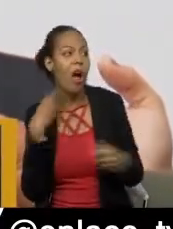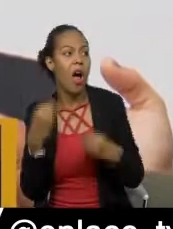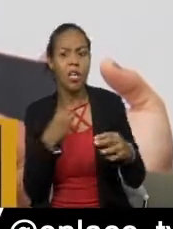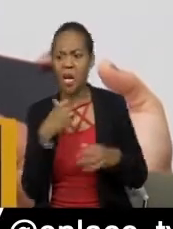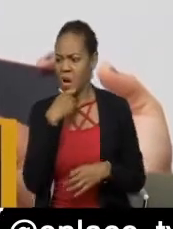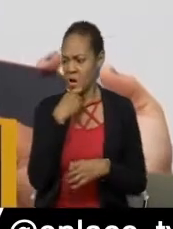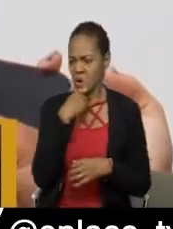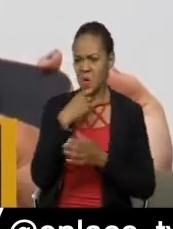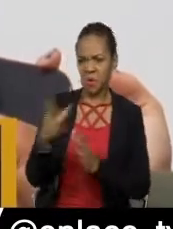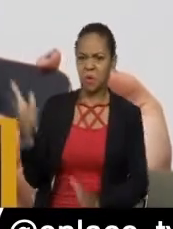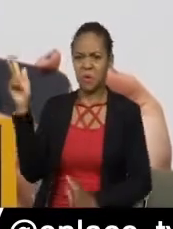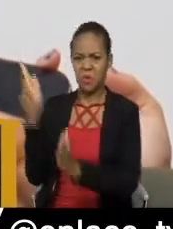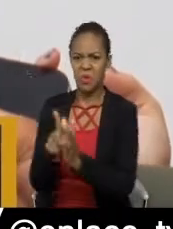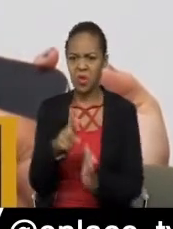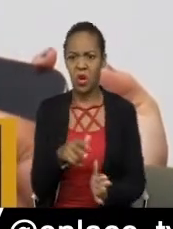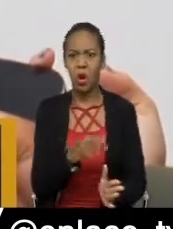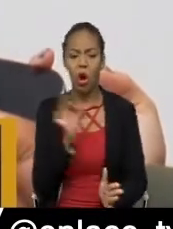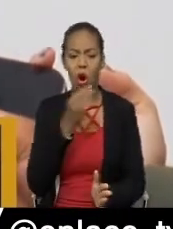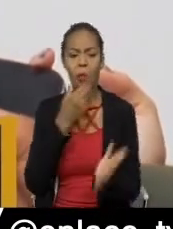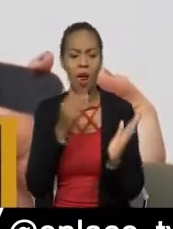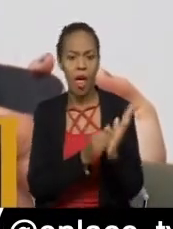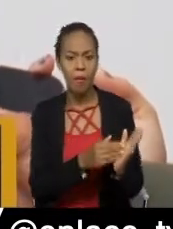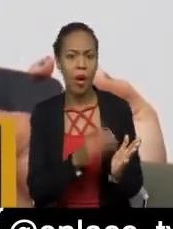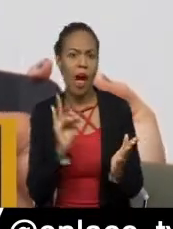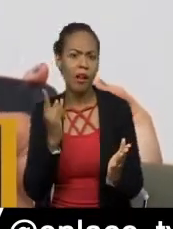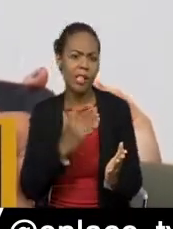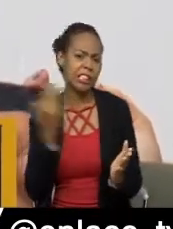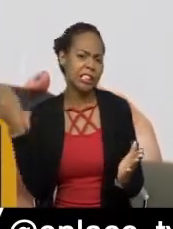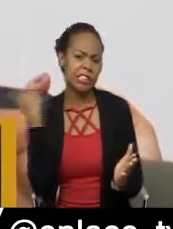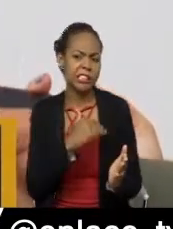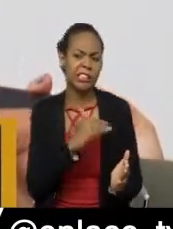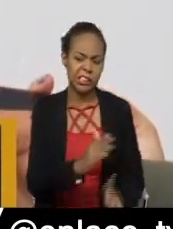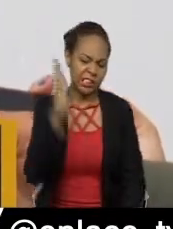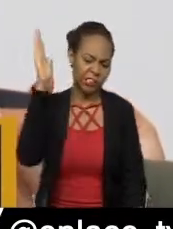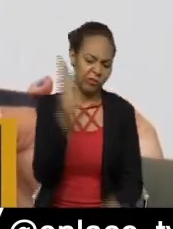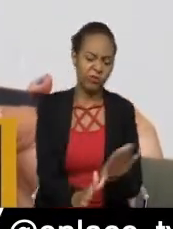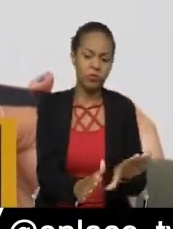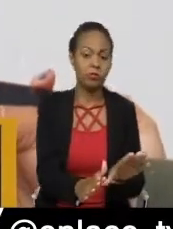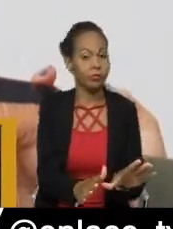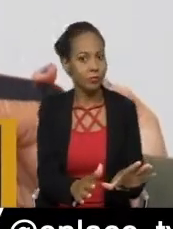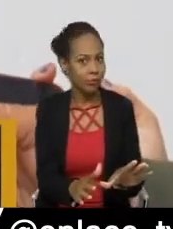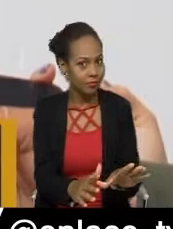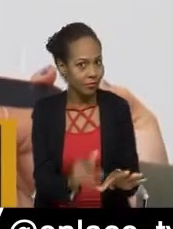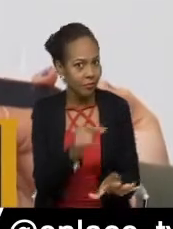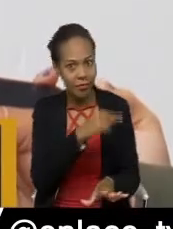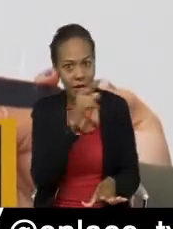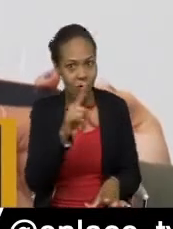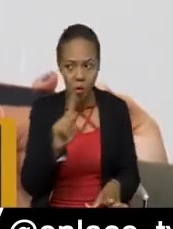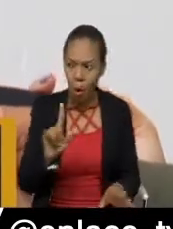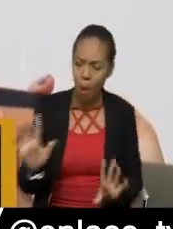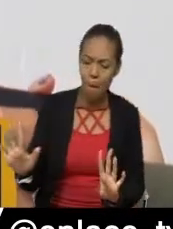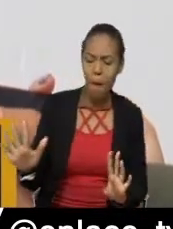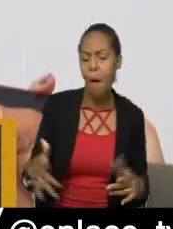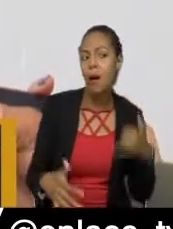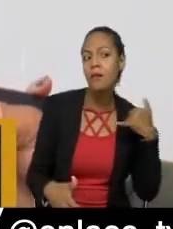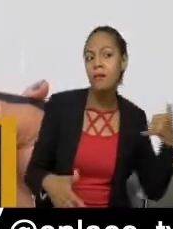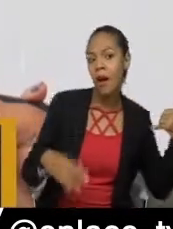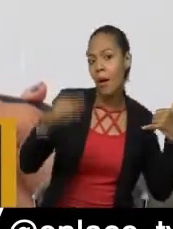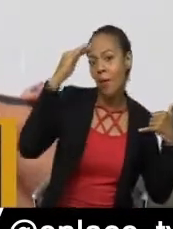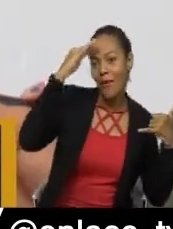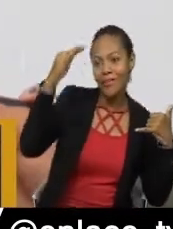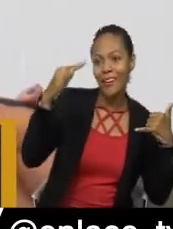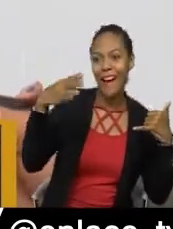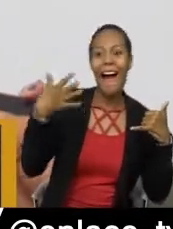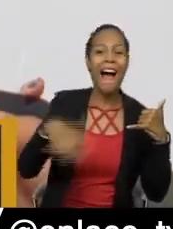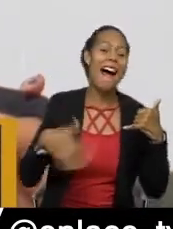o botarle armas contundentes, y por eso felicito y nuevamente resalto la acción de